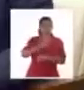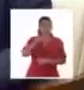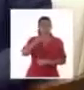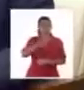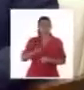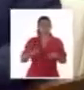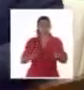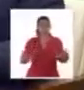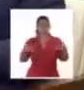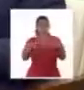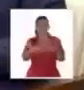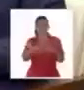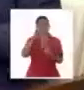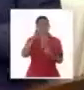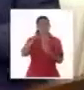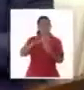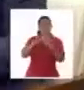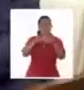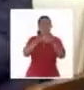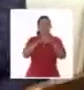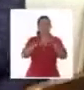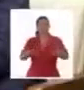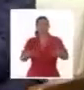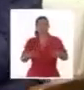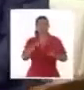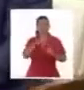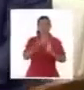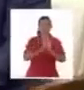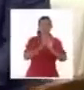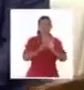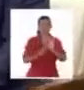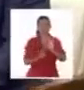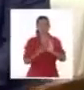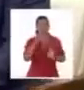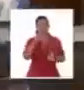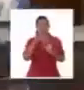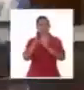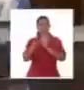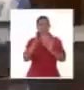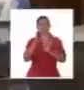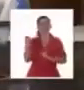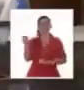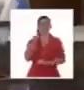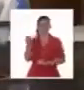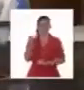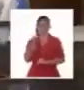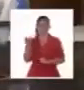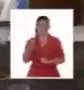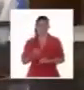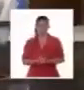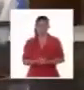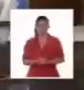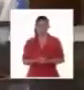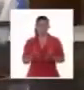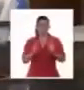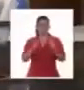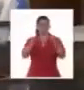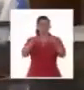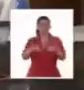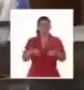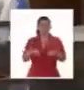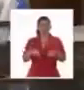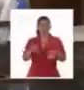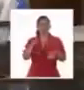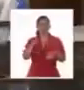pero en este programa tú y yo coincidimos en algo. A lo mejor están de acuerdo la junta de allá con la de aquí. Pónmela bien duro